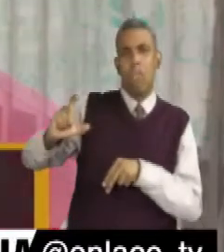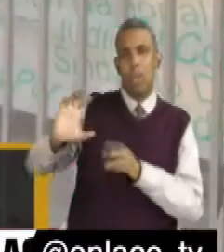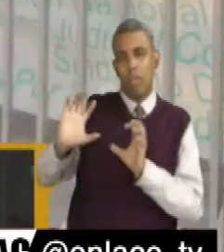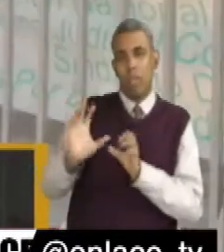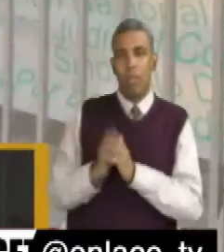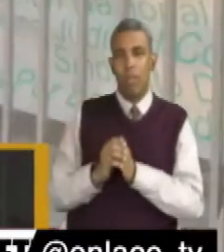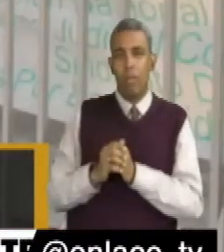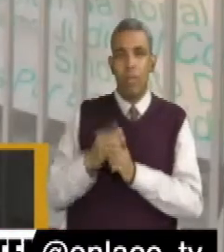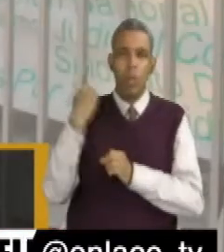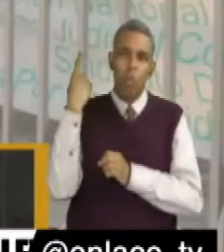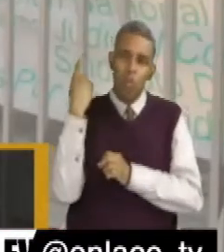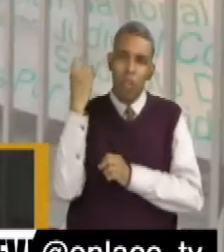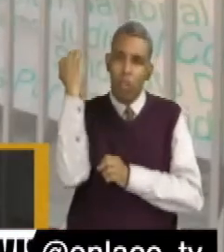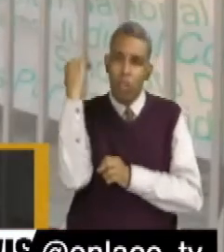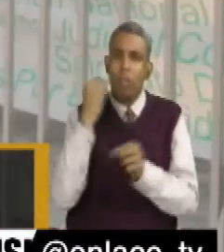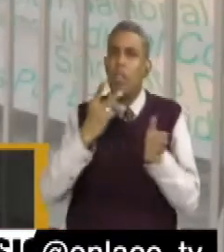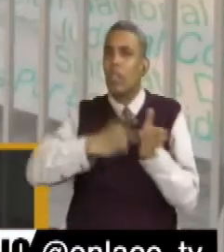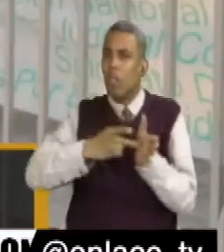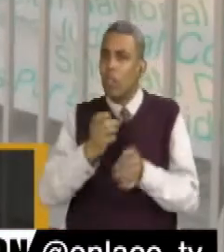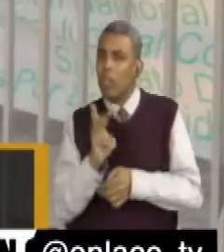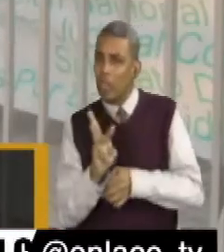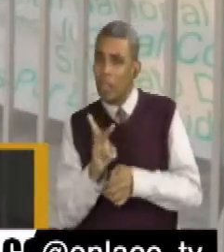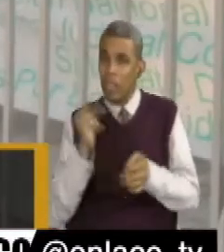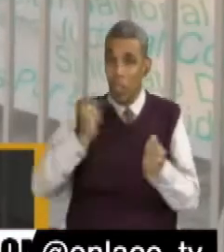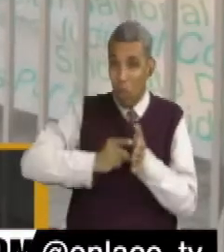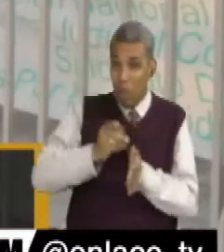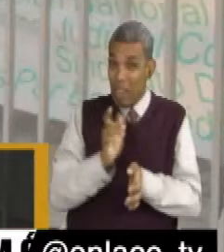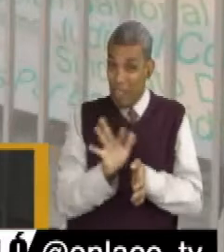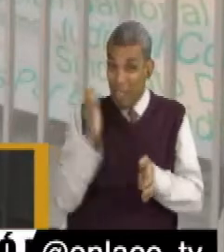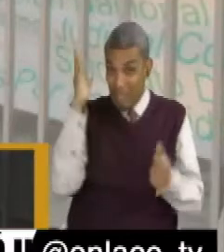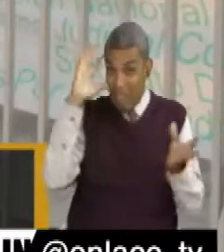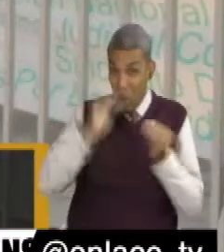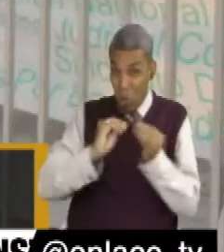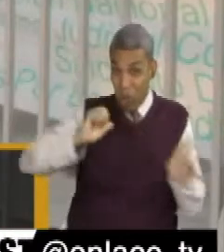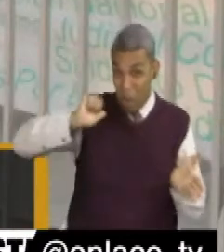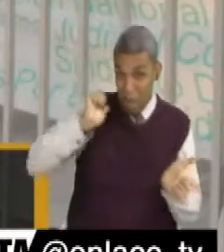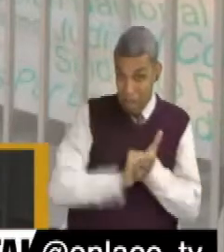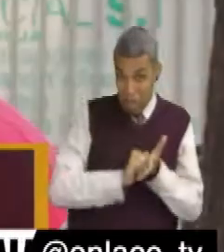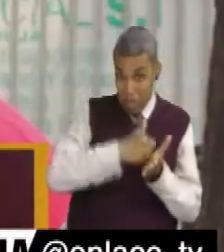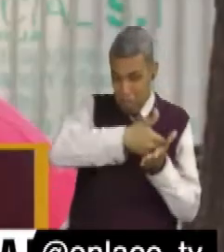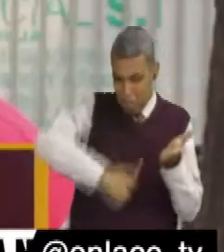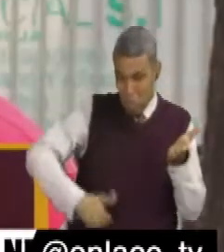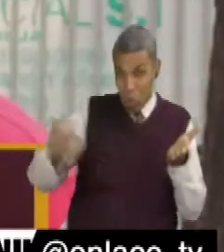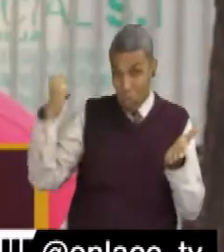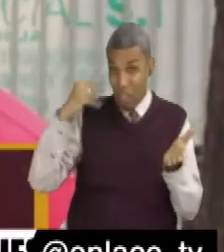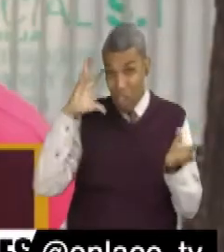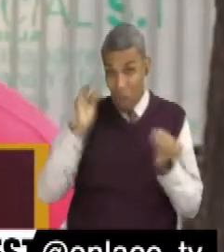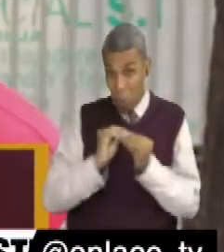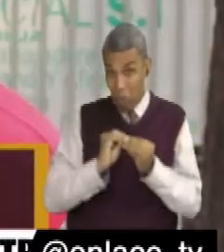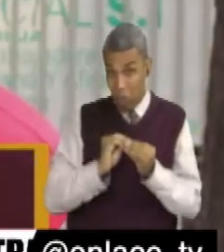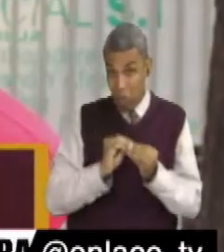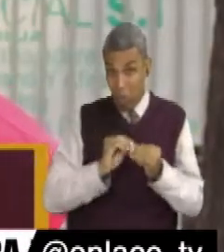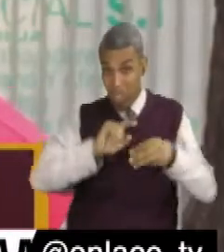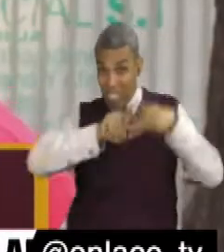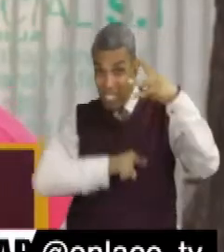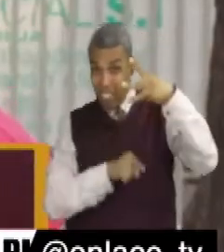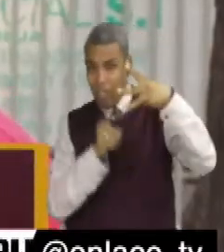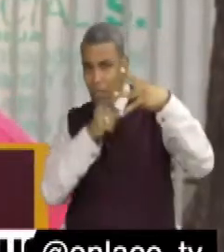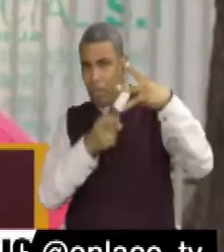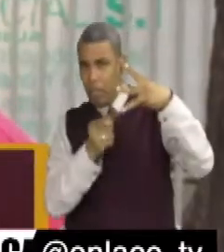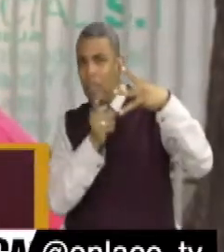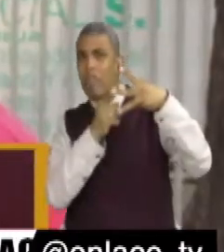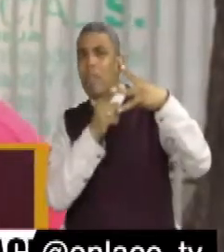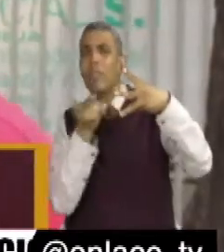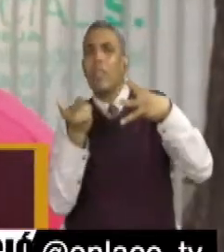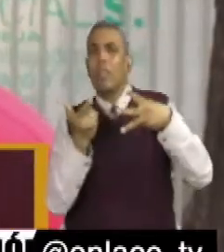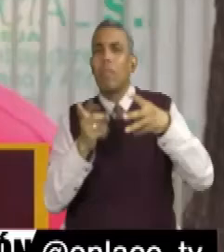acuerdos del 2013 y 2015 en los convenios colectivos que se hizo con el gobierno, sobre plantas de personal y también sobre